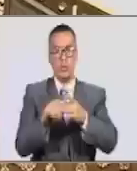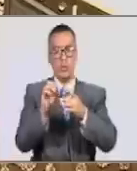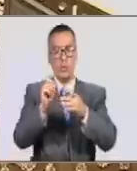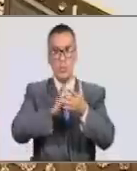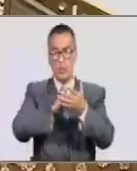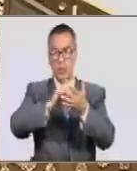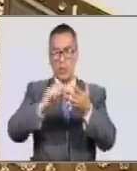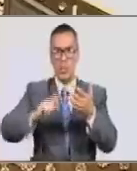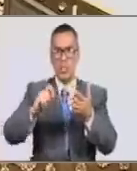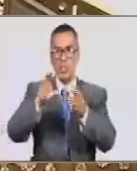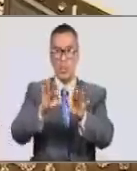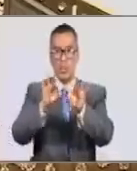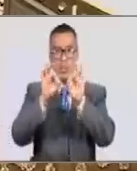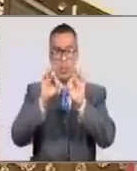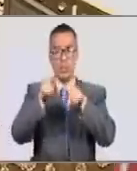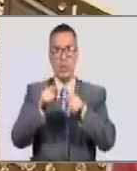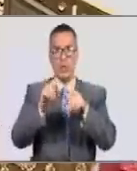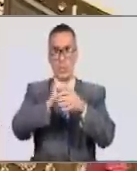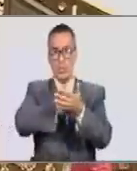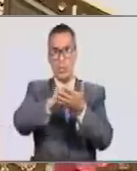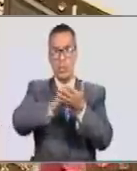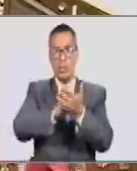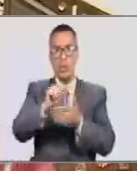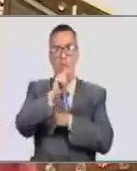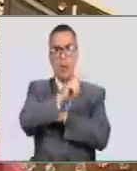término interesado en el artículo